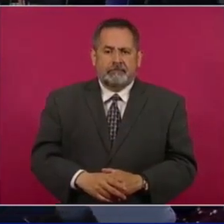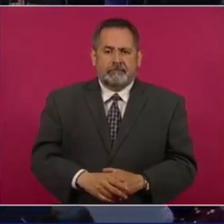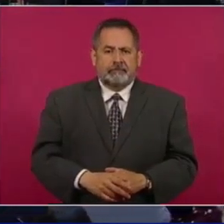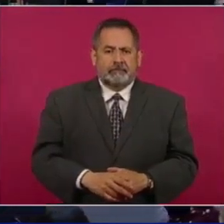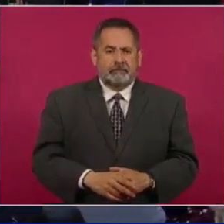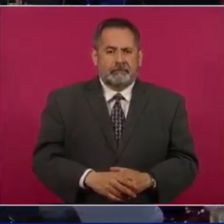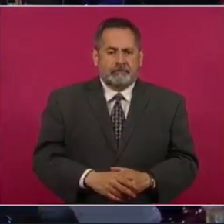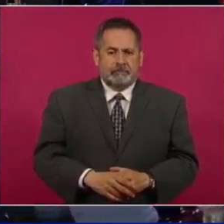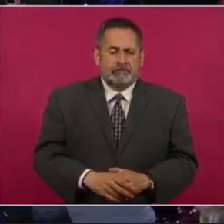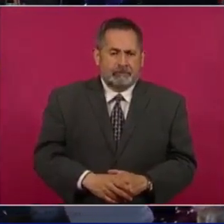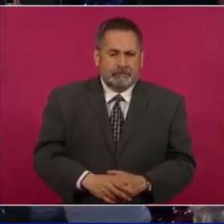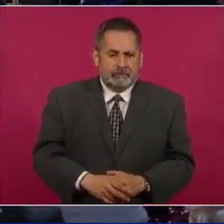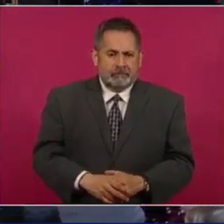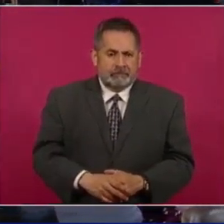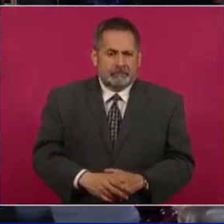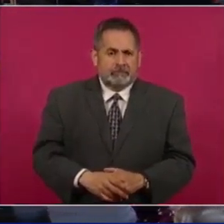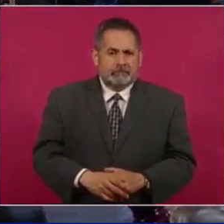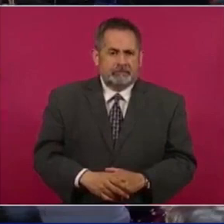Aquí